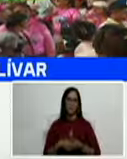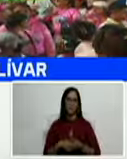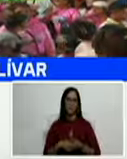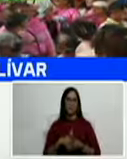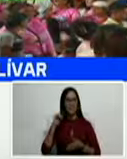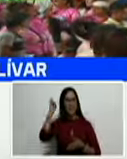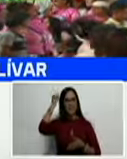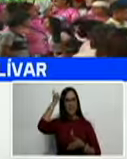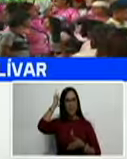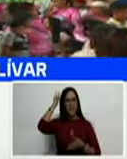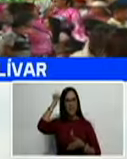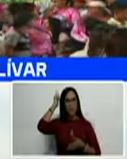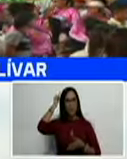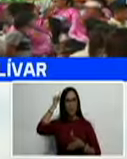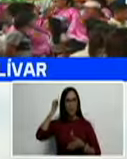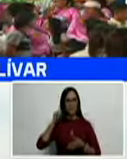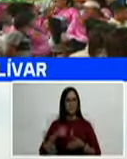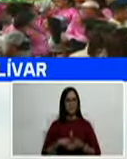Yaracuy.